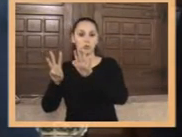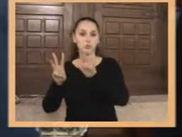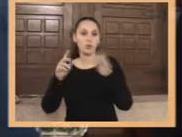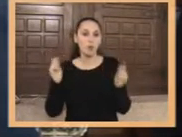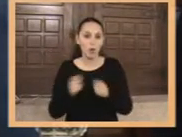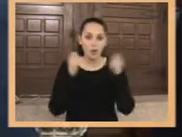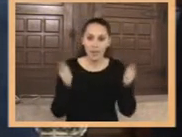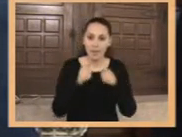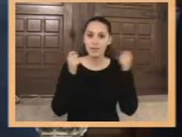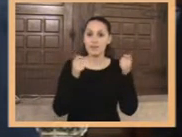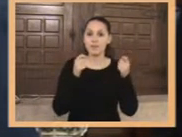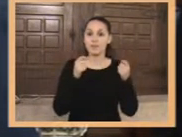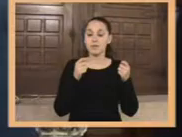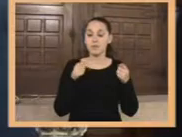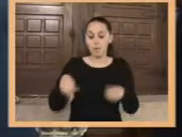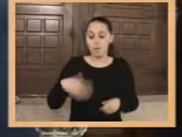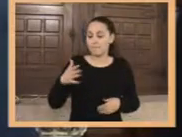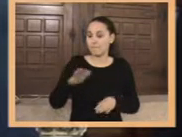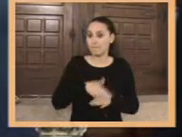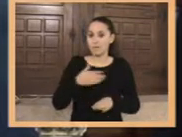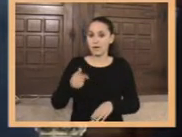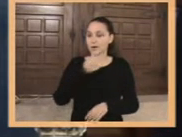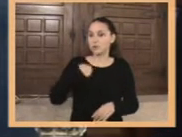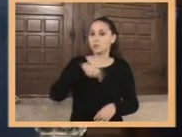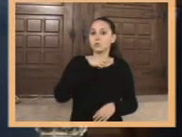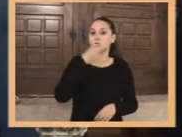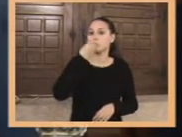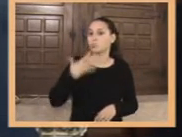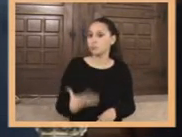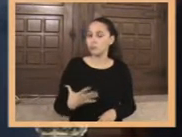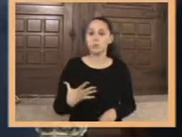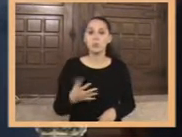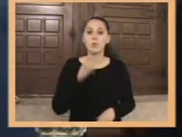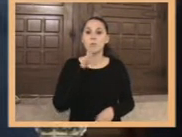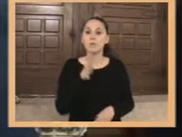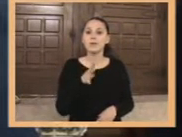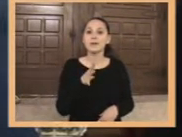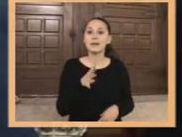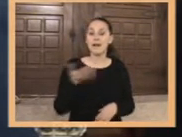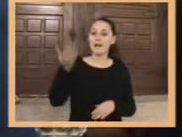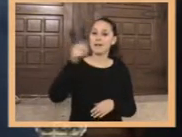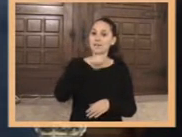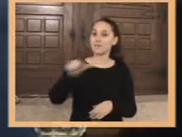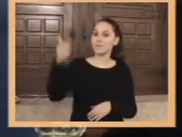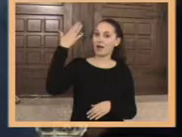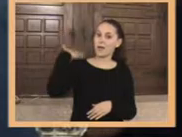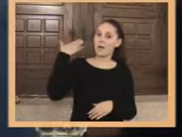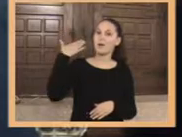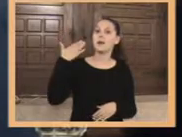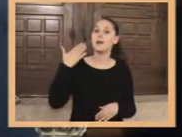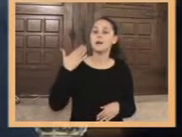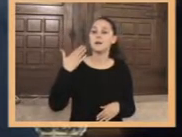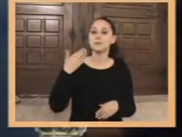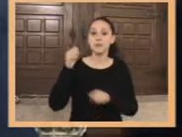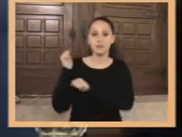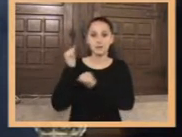Santa. Empezaron a venir el viernes anterior a la Semana Santa y han estado muchos durante la semana de Pascua, lo cual quiere decir